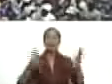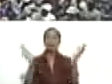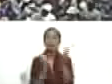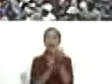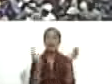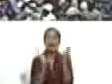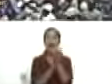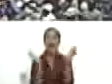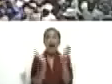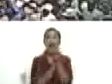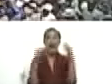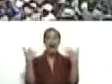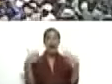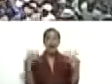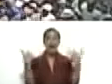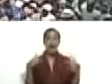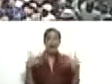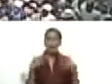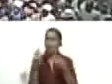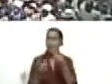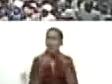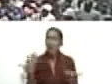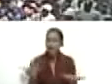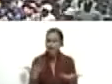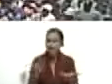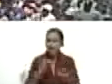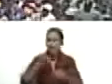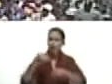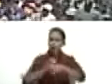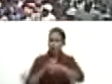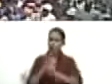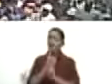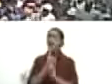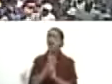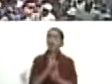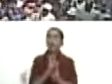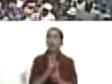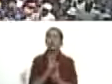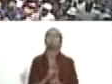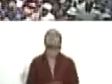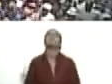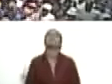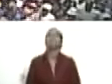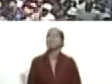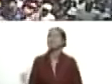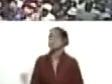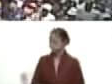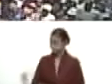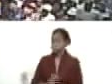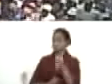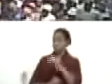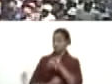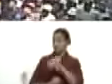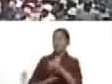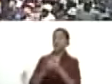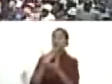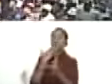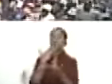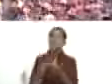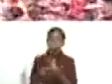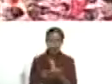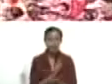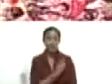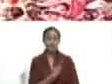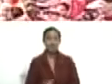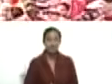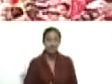¿Qué dices tú, Jorge? ¿Cómo va a ser eso? Gracias, presidente. En razón de las amenazas que ha recibido